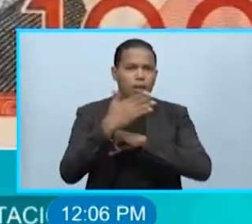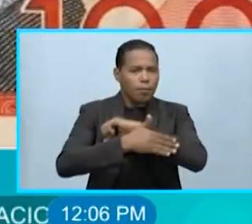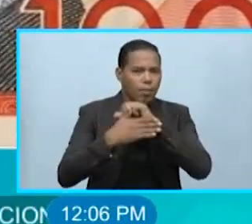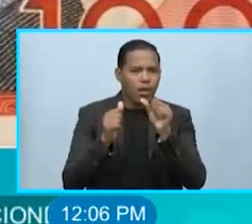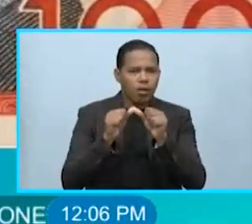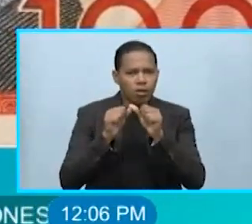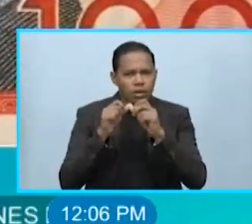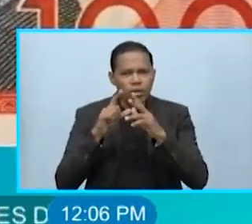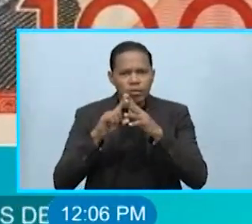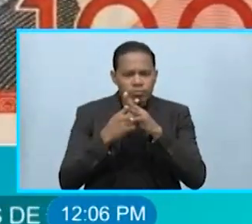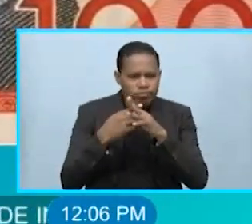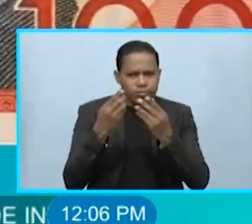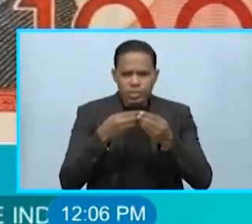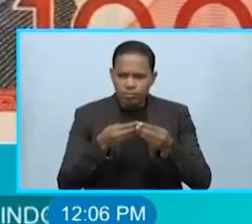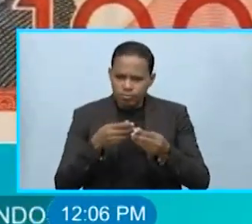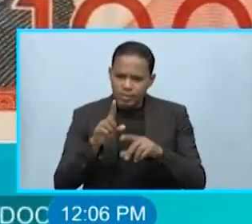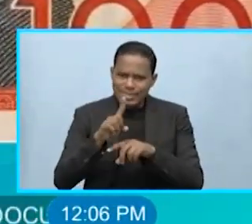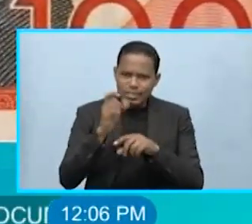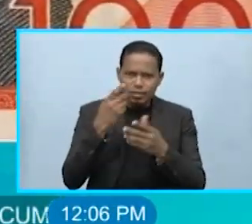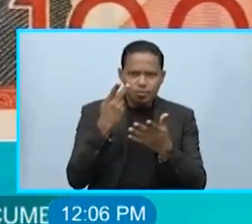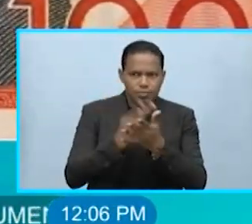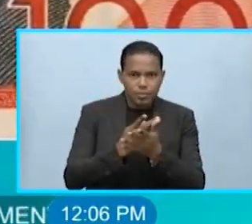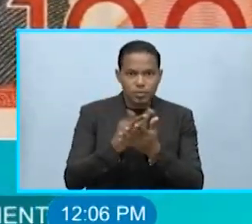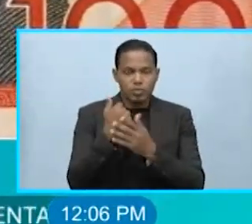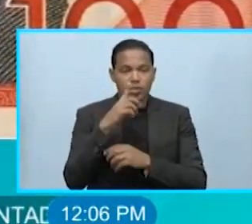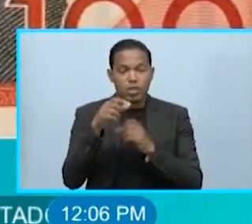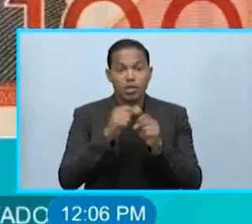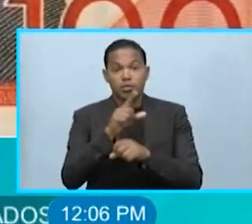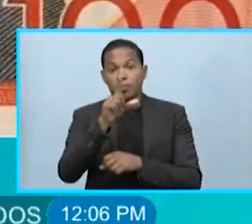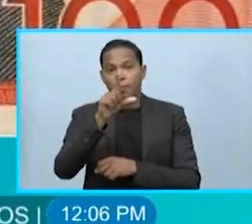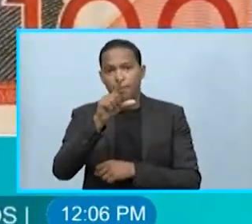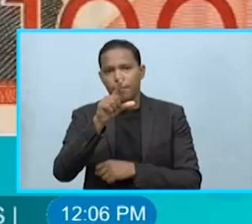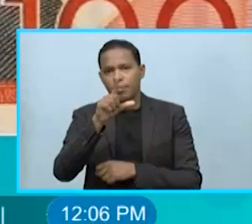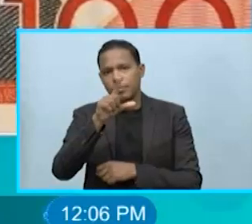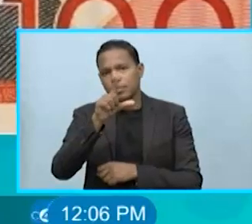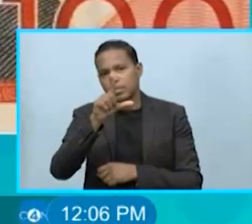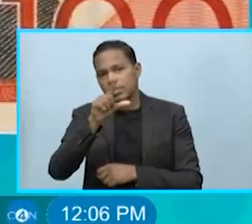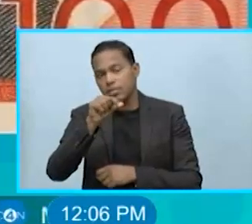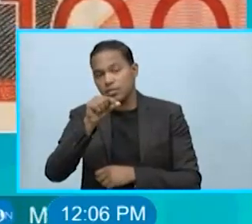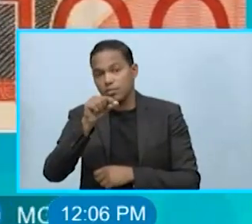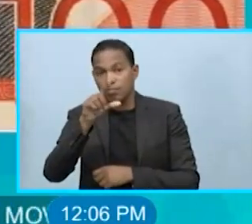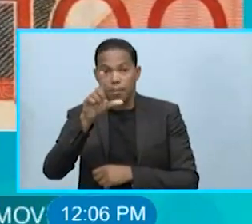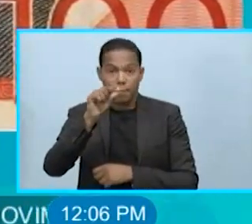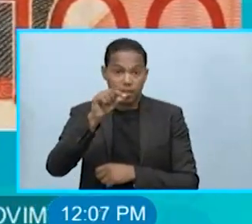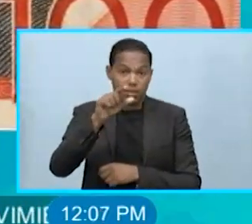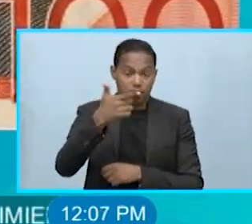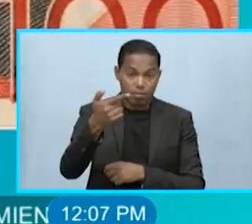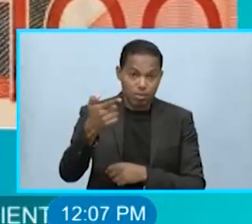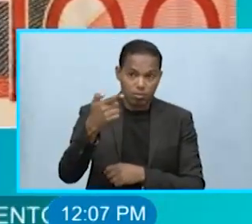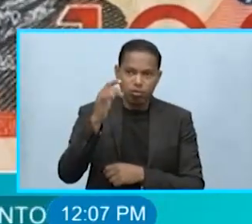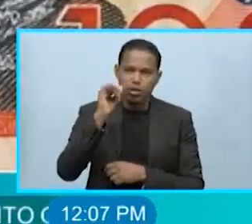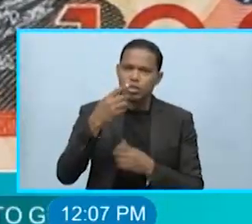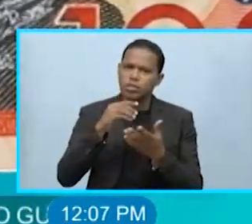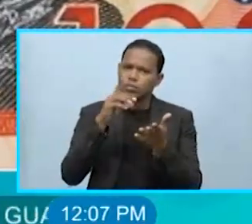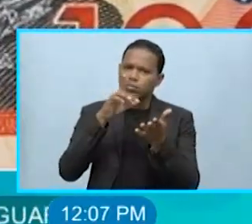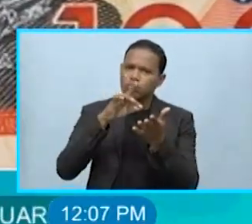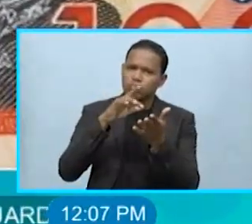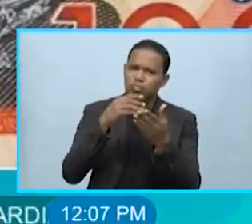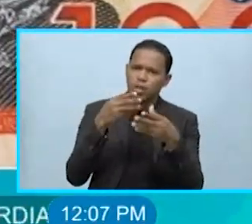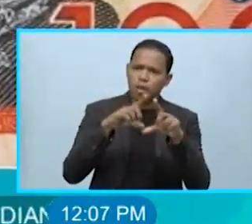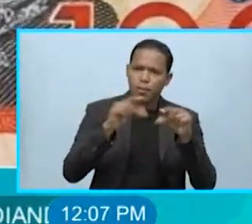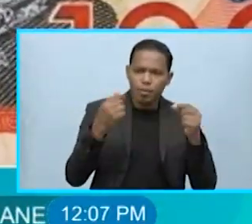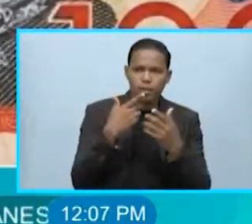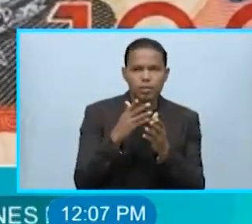nuevo billete de 100 pesos con fecha de emisión del año 2021. Indicó que este billete se ordenó mediante licitación